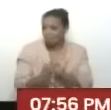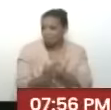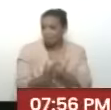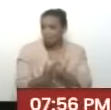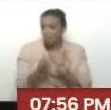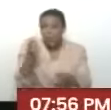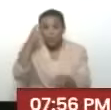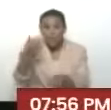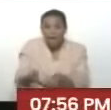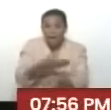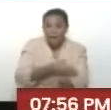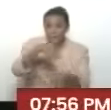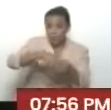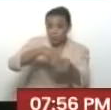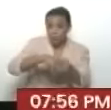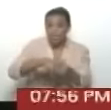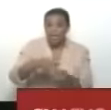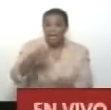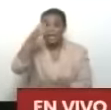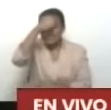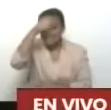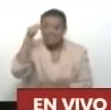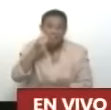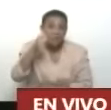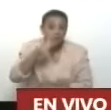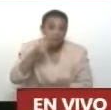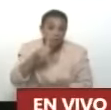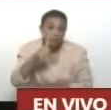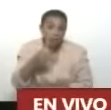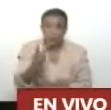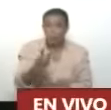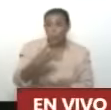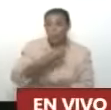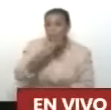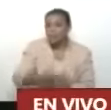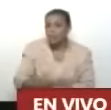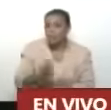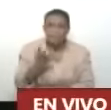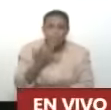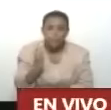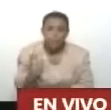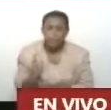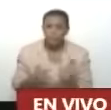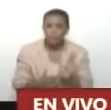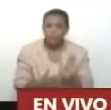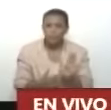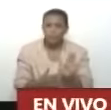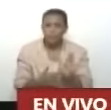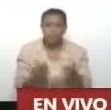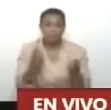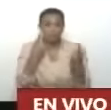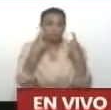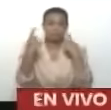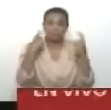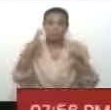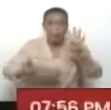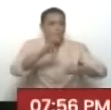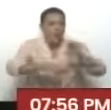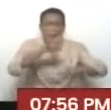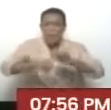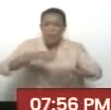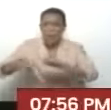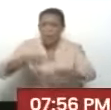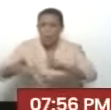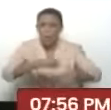Un día antes de las elecciones, el sábado, 2 de diciembre, la locura comercial en el